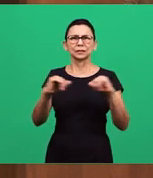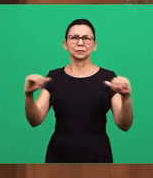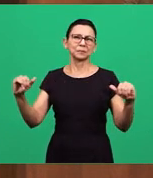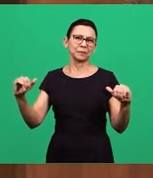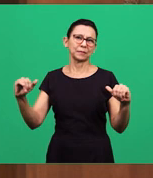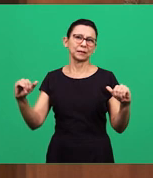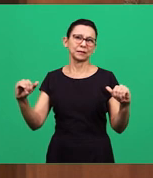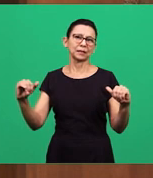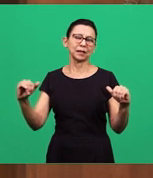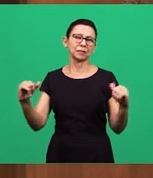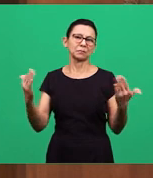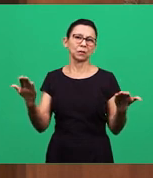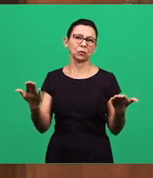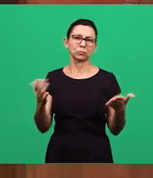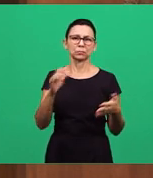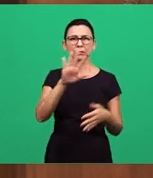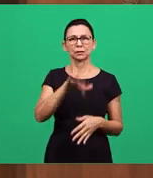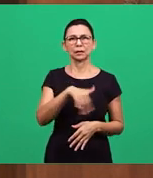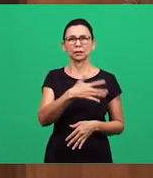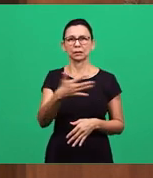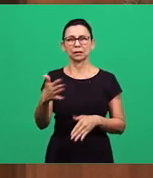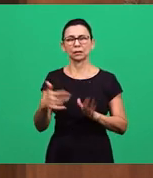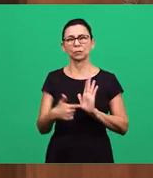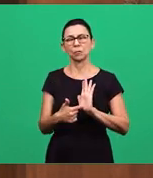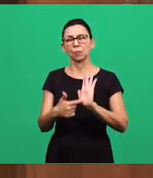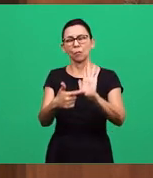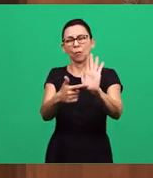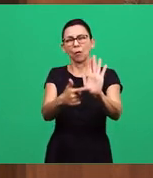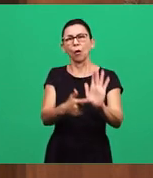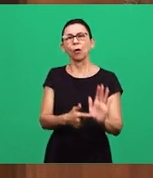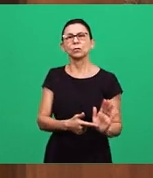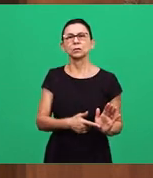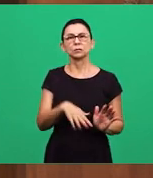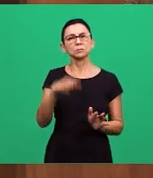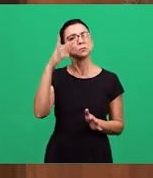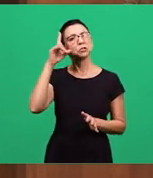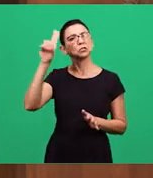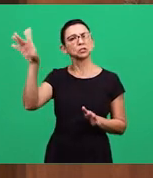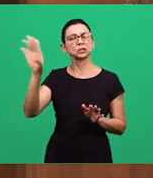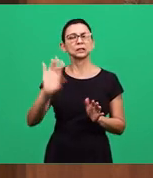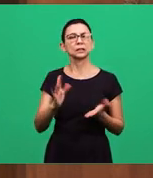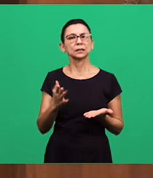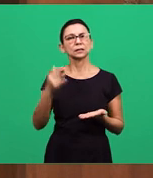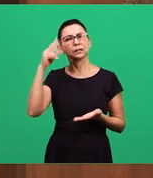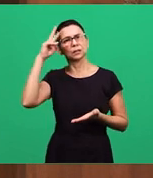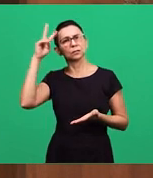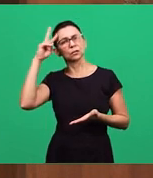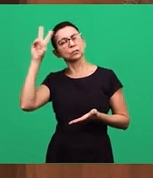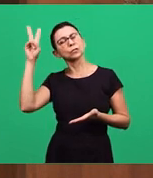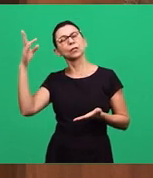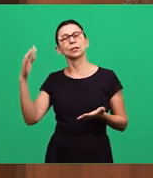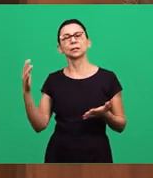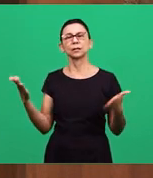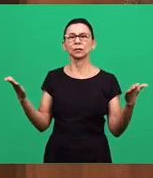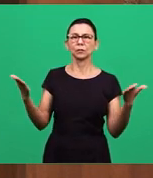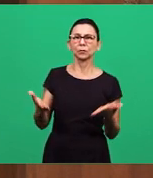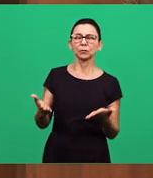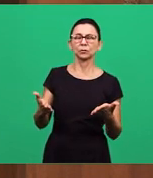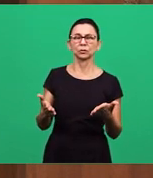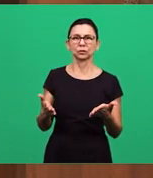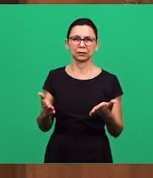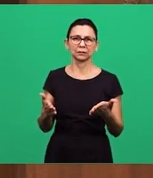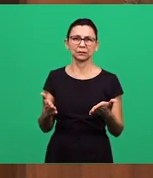disociar algunas datas, algunas fechas históricas dentro de aquello que hemos evidenciado en nuestros días.